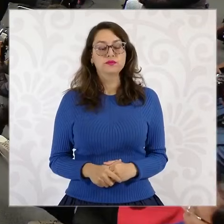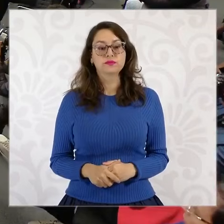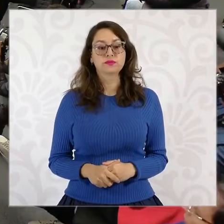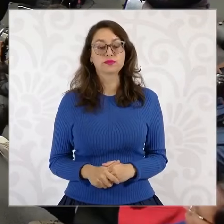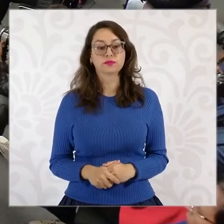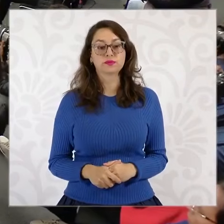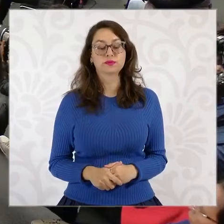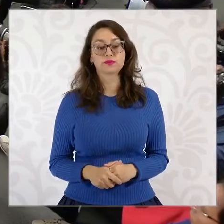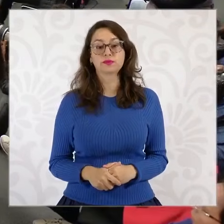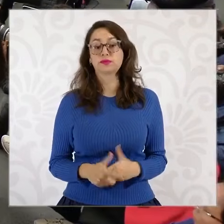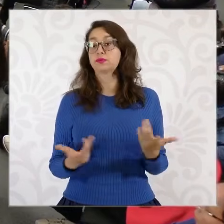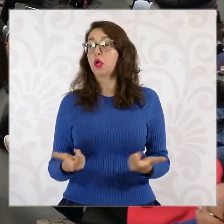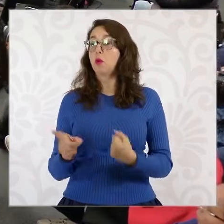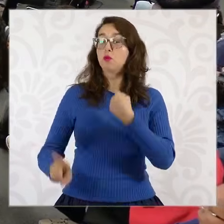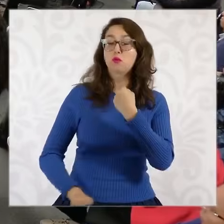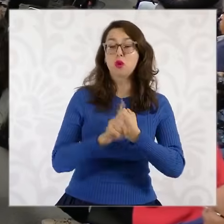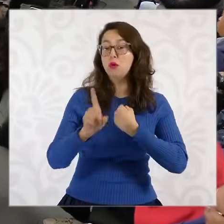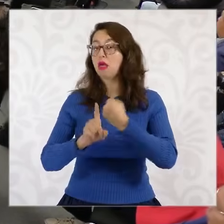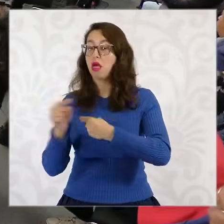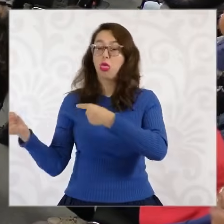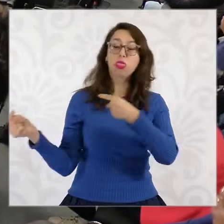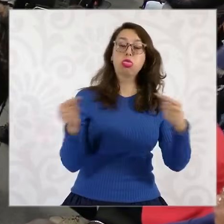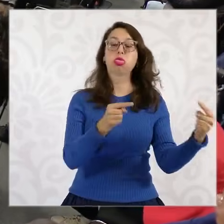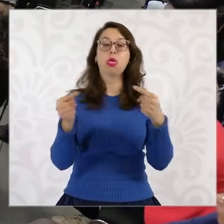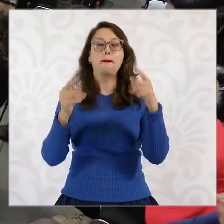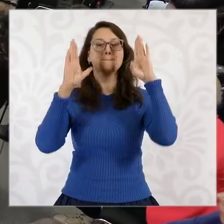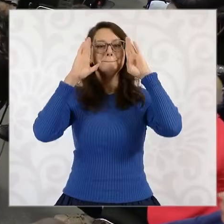Que debe haber solución pacífica de los conflictos.